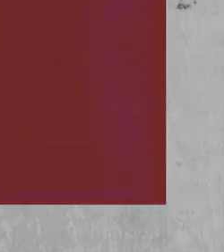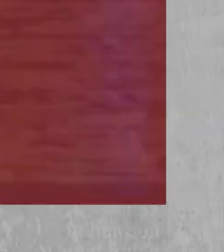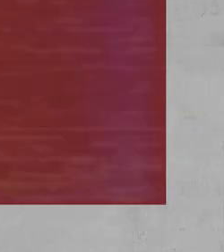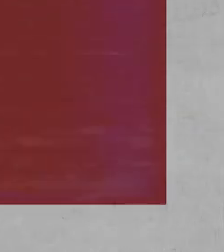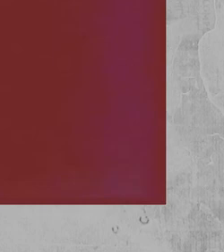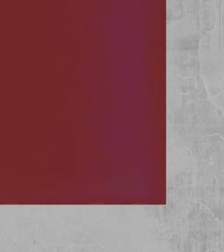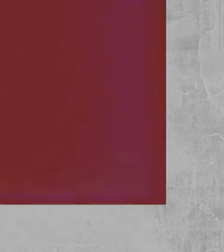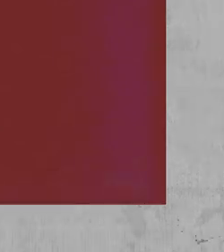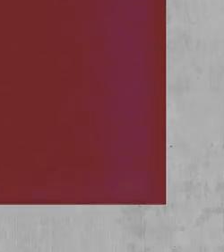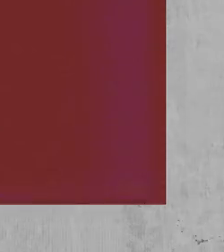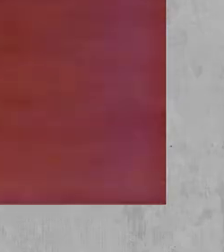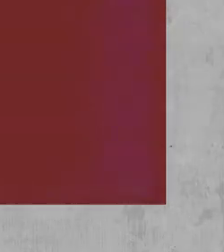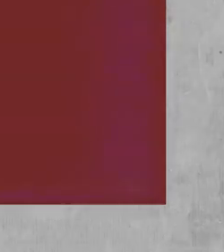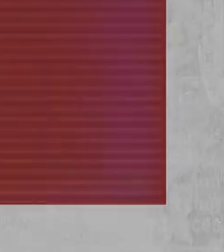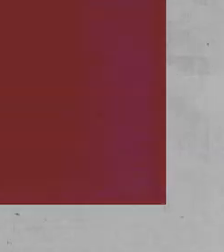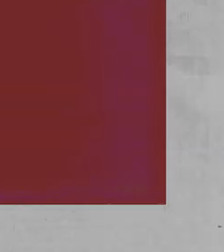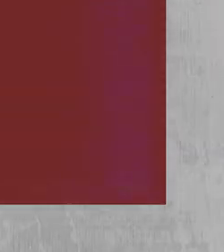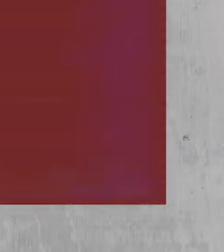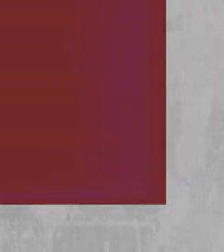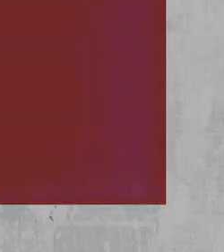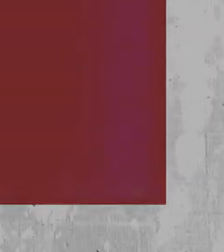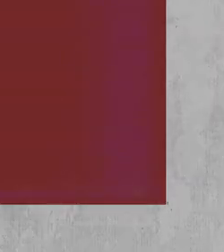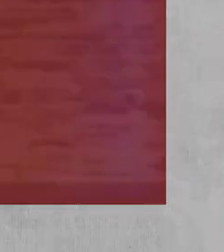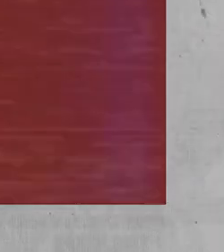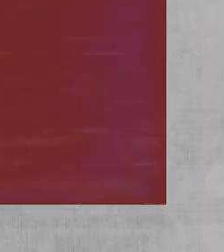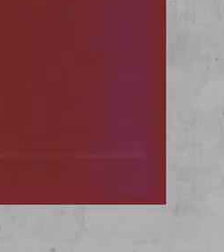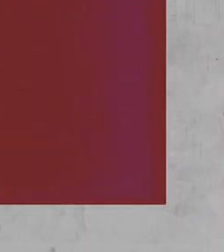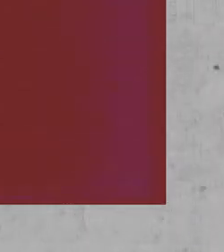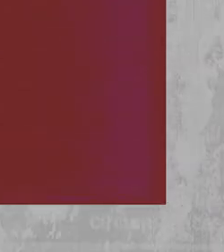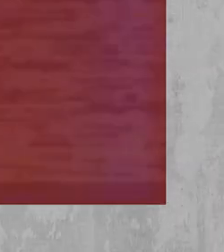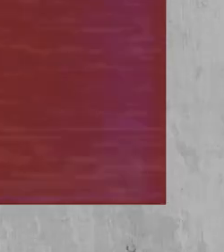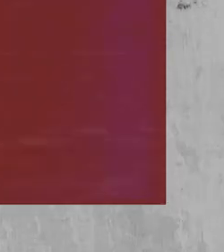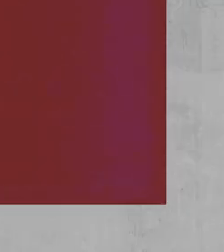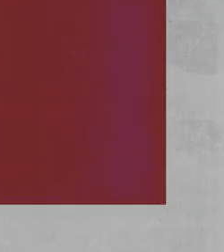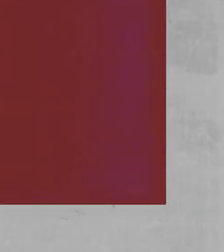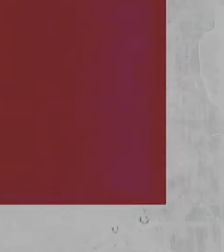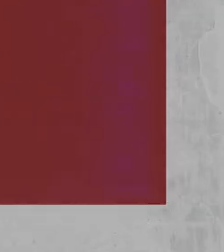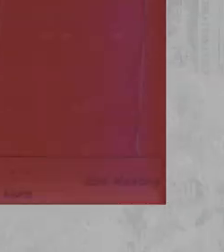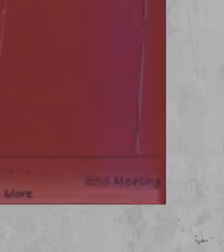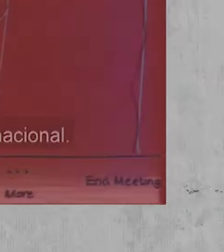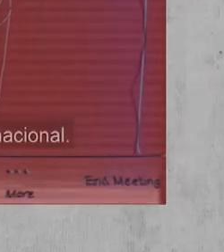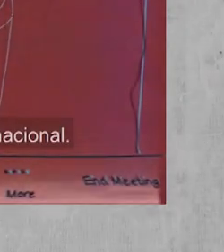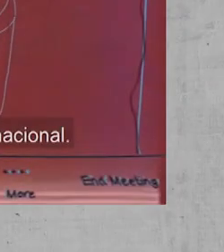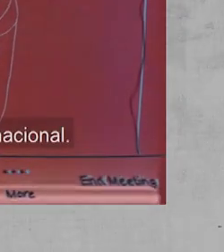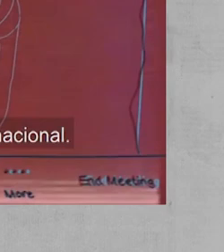no los dos hacia el fin a nadie